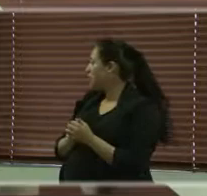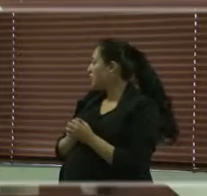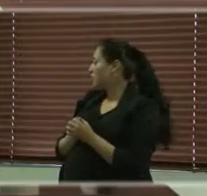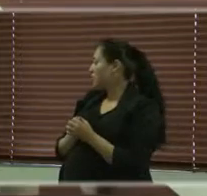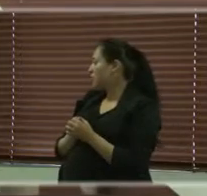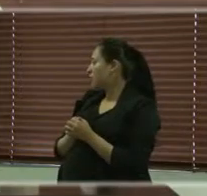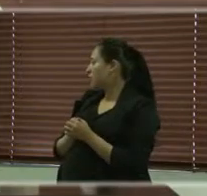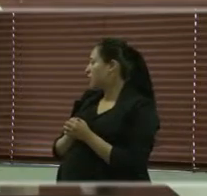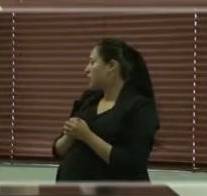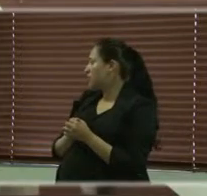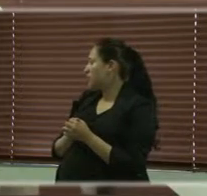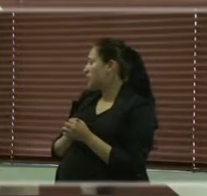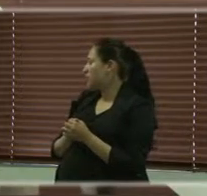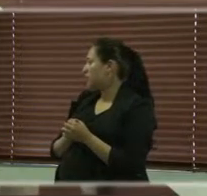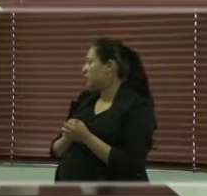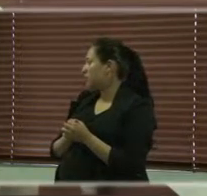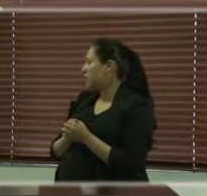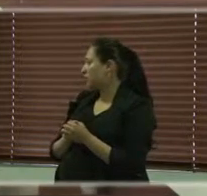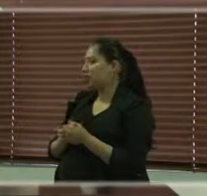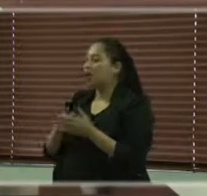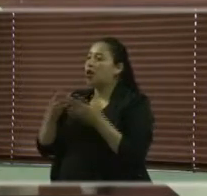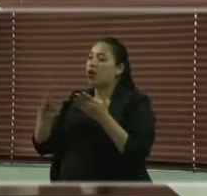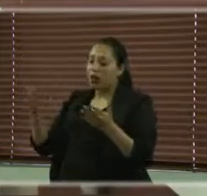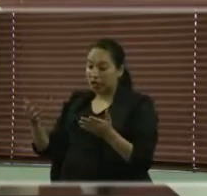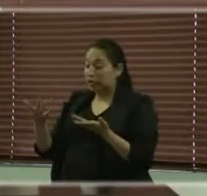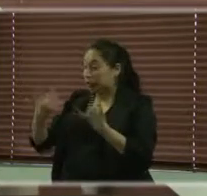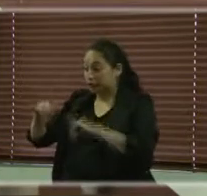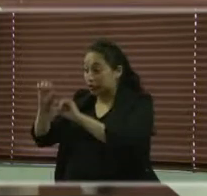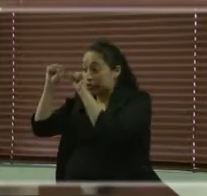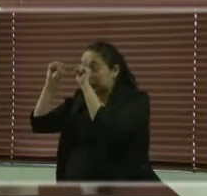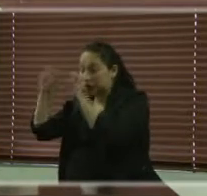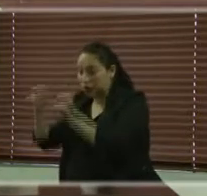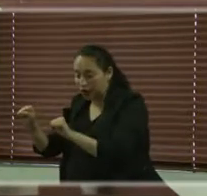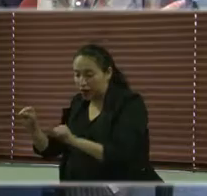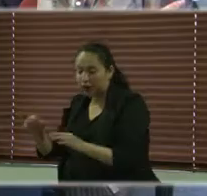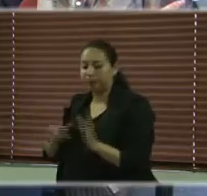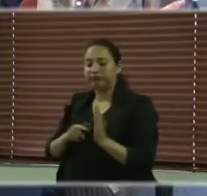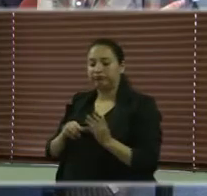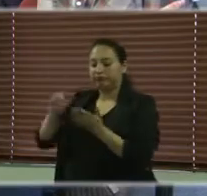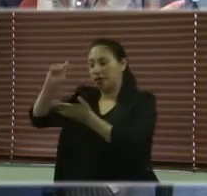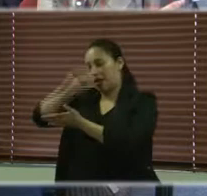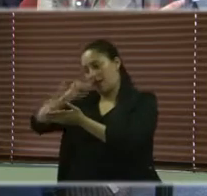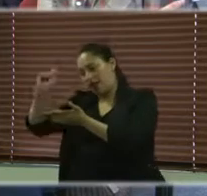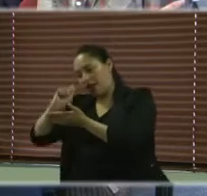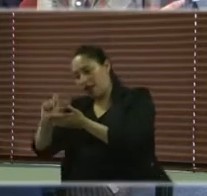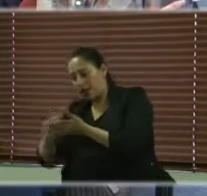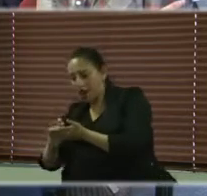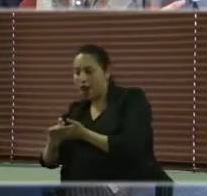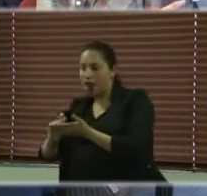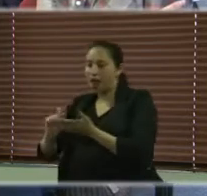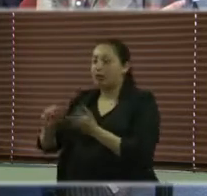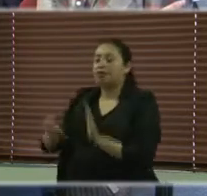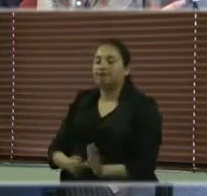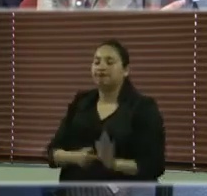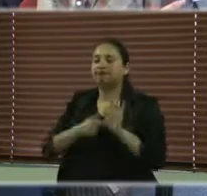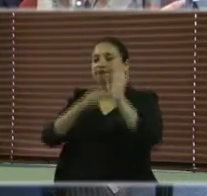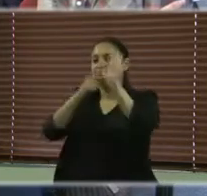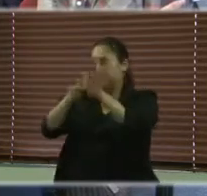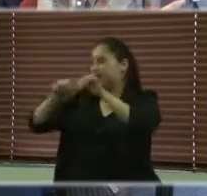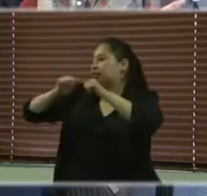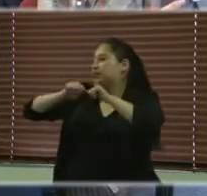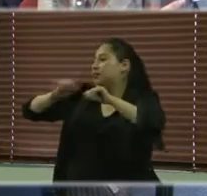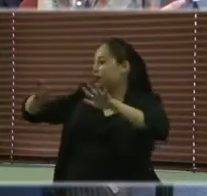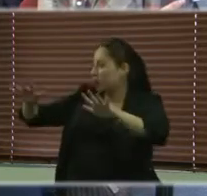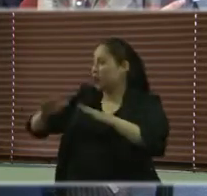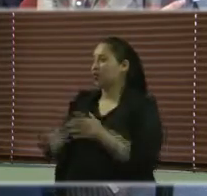suele adoptarse en público o sea generalmente la adopción de de los comentarios generales se hace